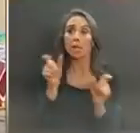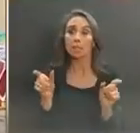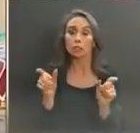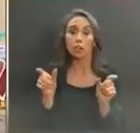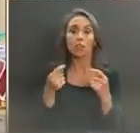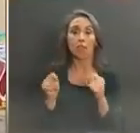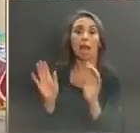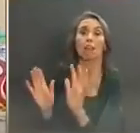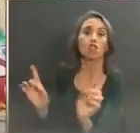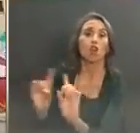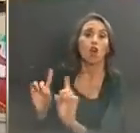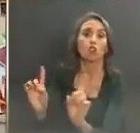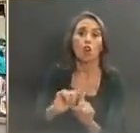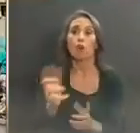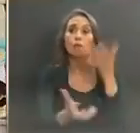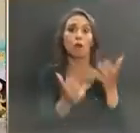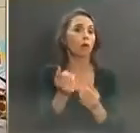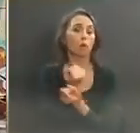pero no.